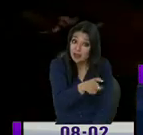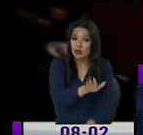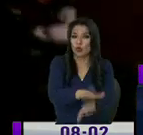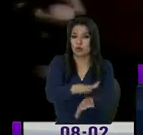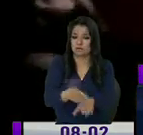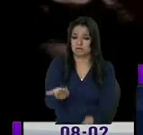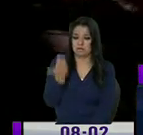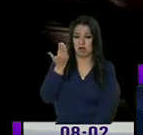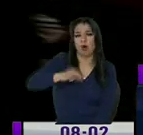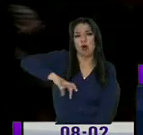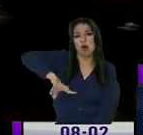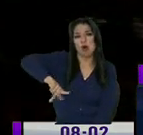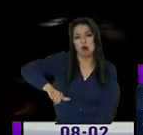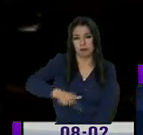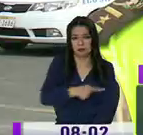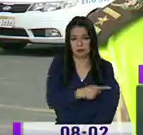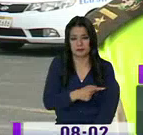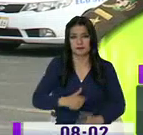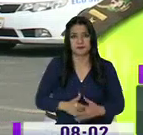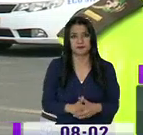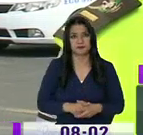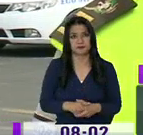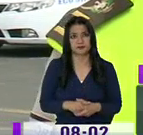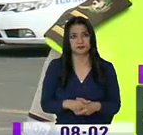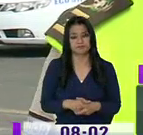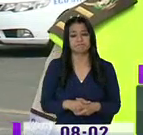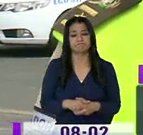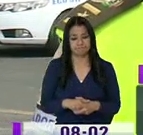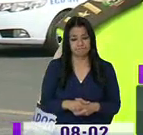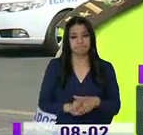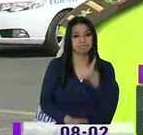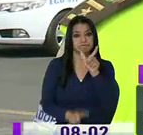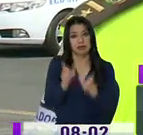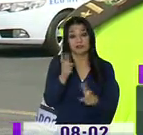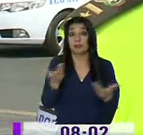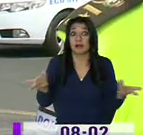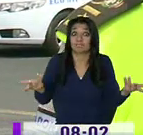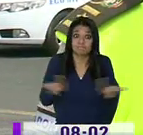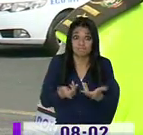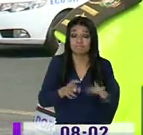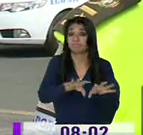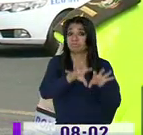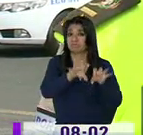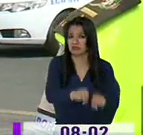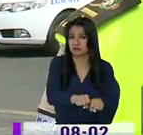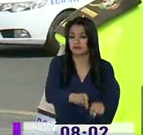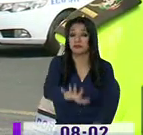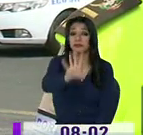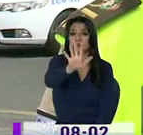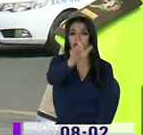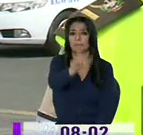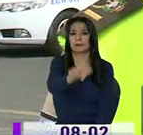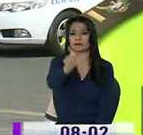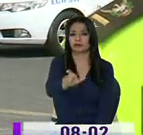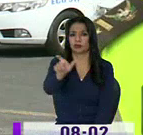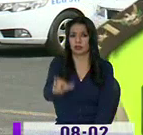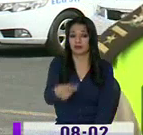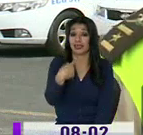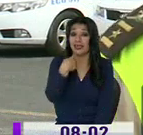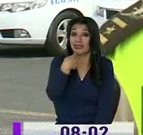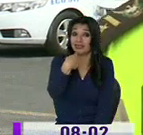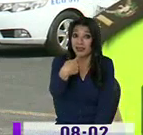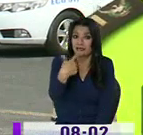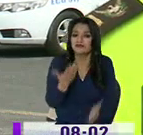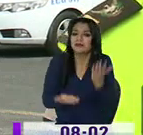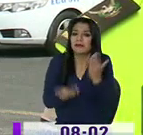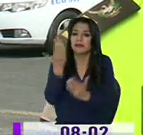responsables de los presuntos hurtos. La población del lugar había retenido a unos ciudadanos que se presumía que